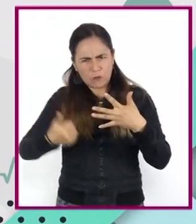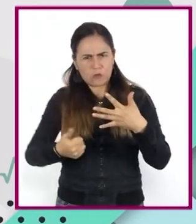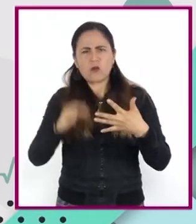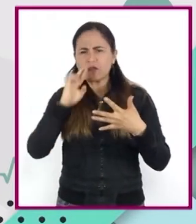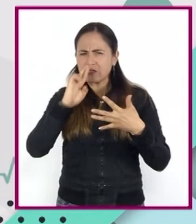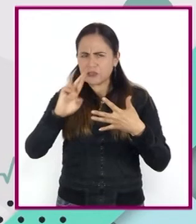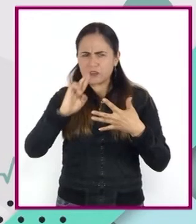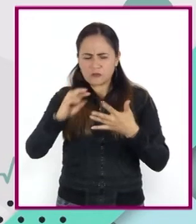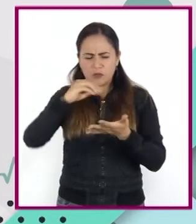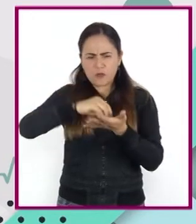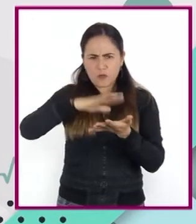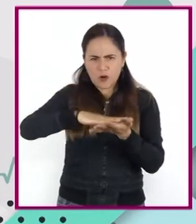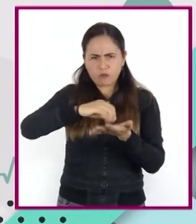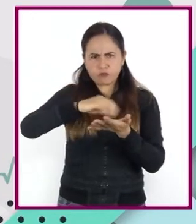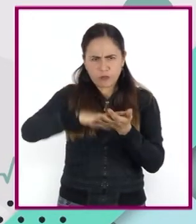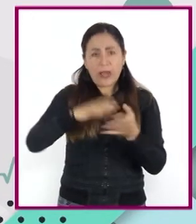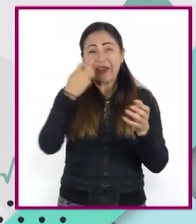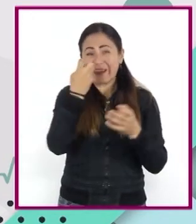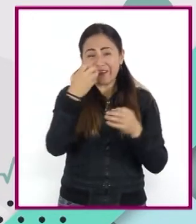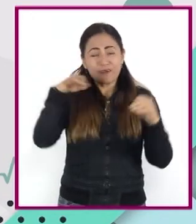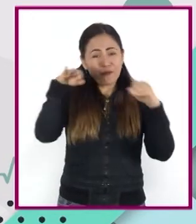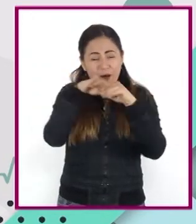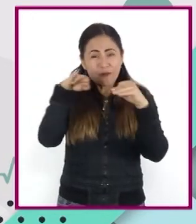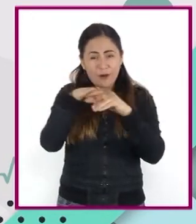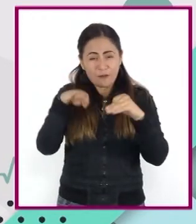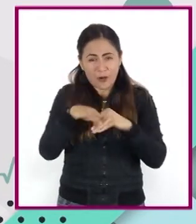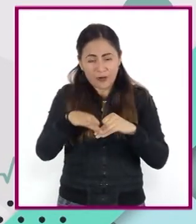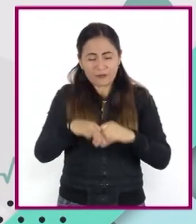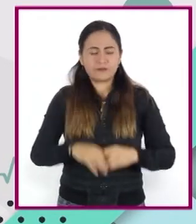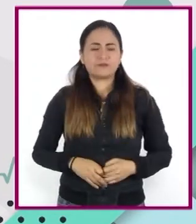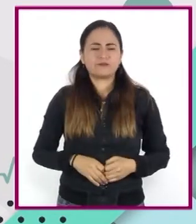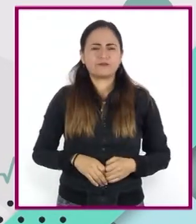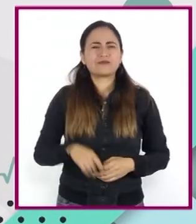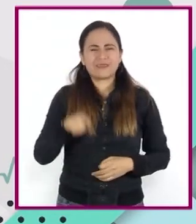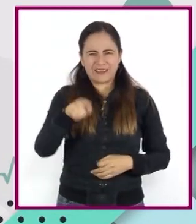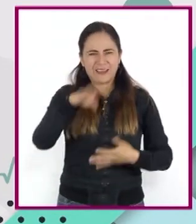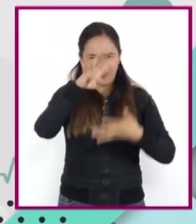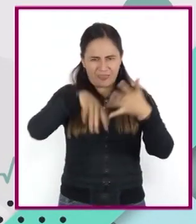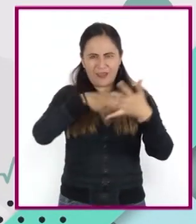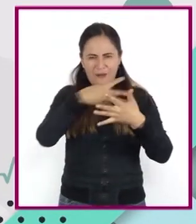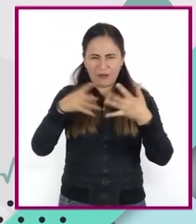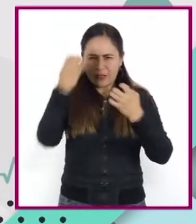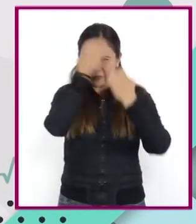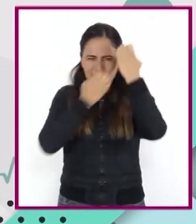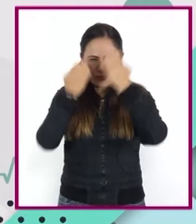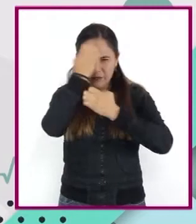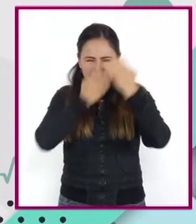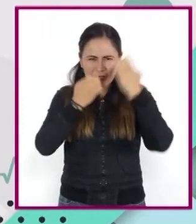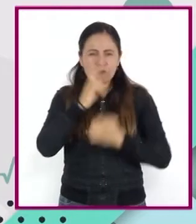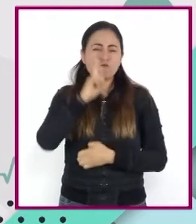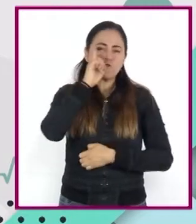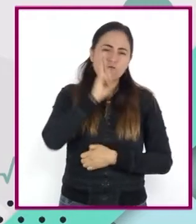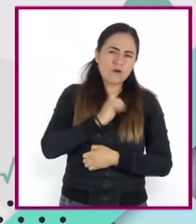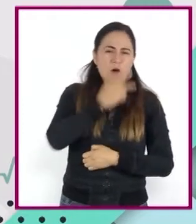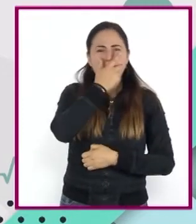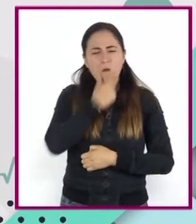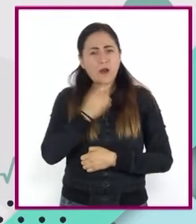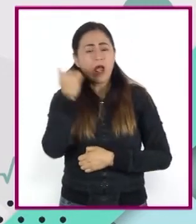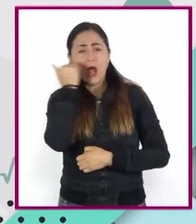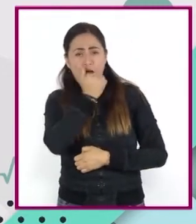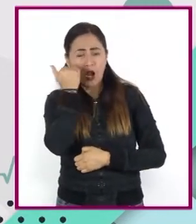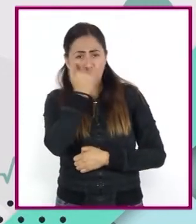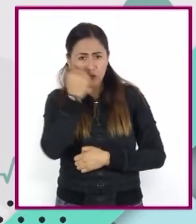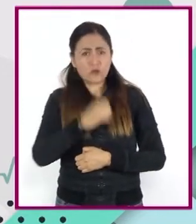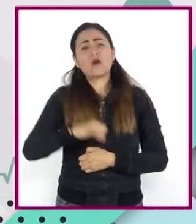encuesta. Esto es la frecuencia absoluta. Como podemos analizar en la tabla, el número de alumnas y alumnos que respondió